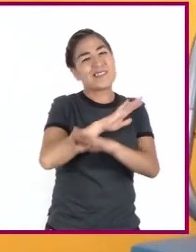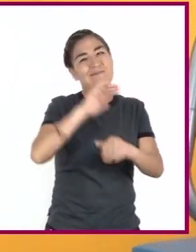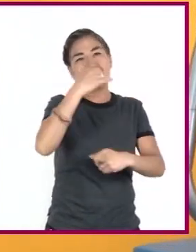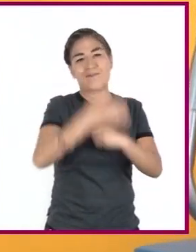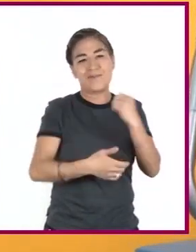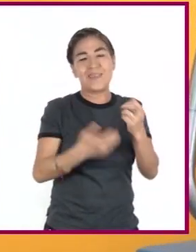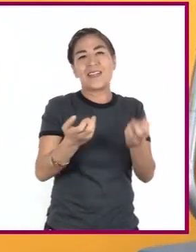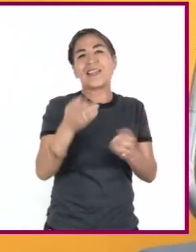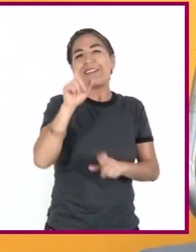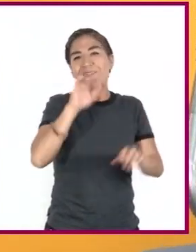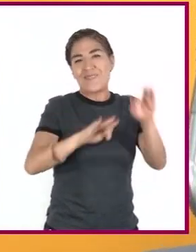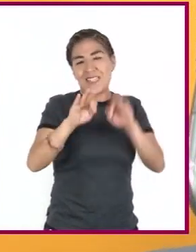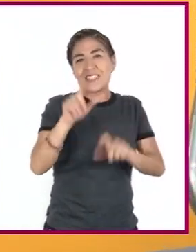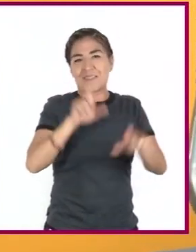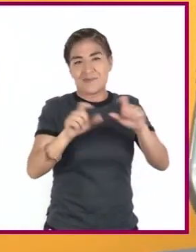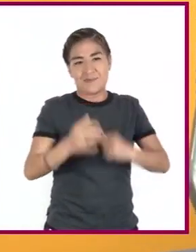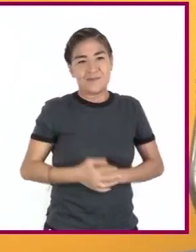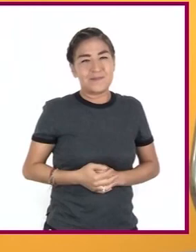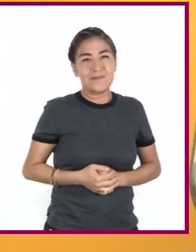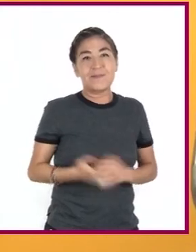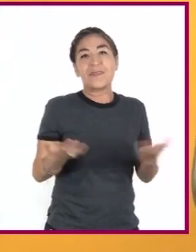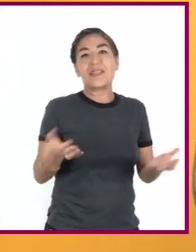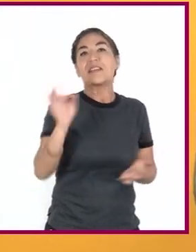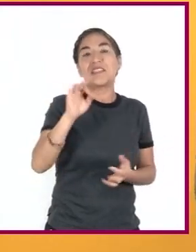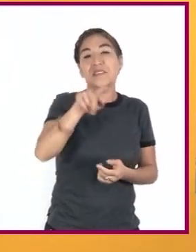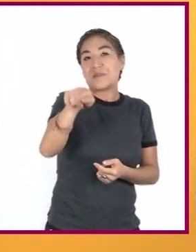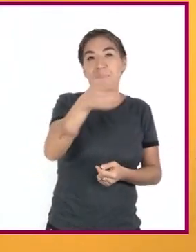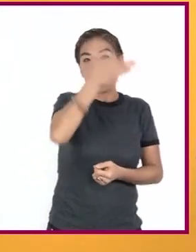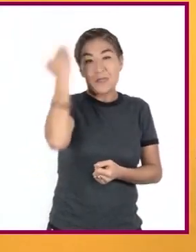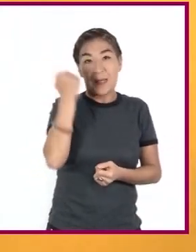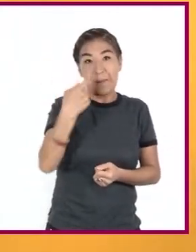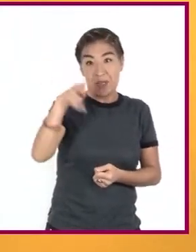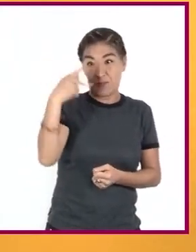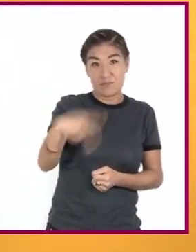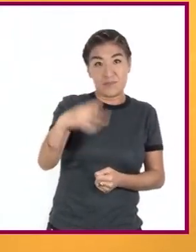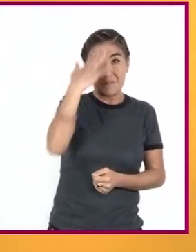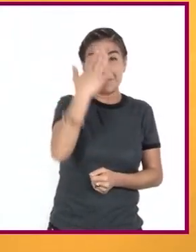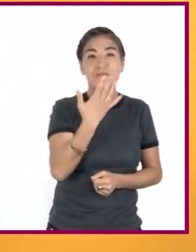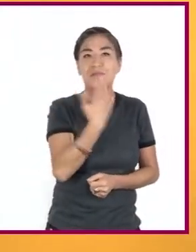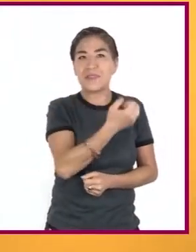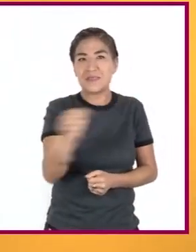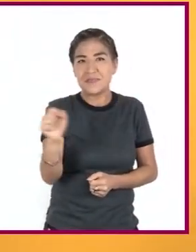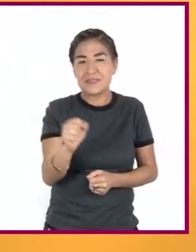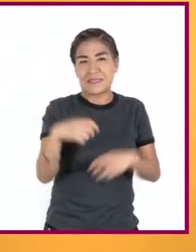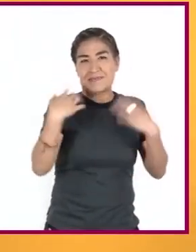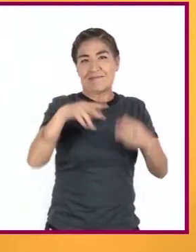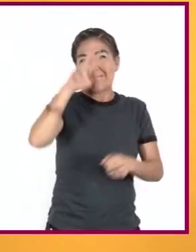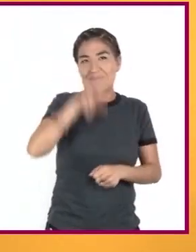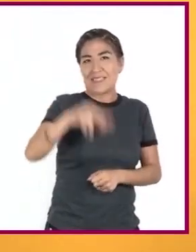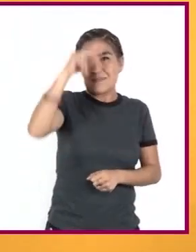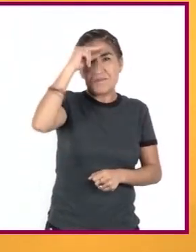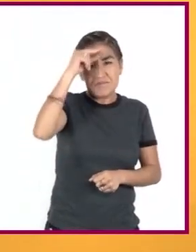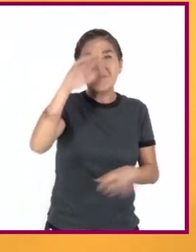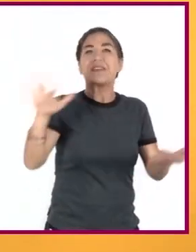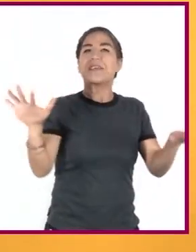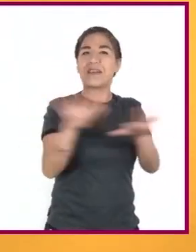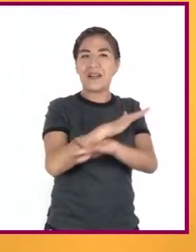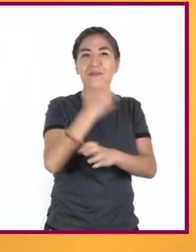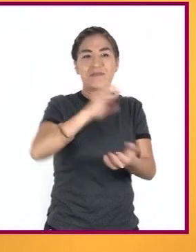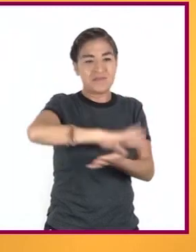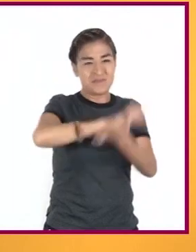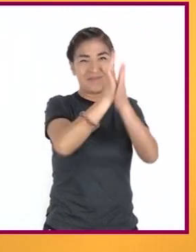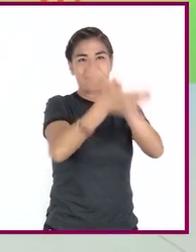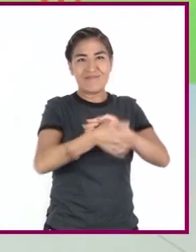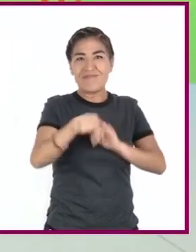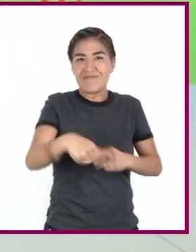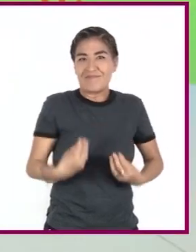químicos. Quizá nunca lo supo, pero su ingenio cambió la forma de vida de la humanidad